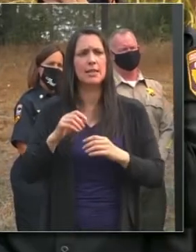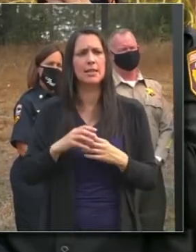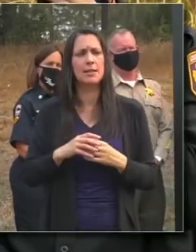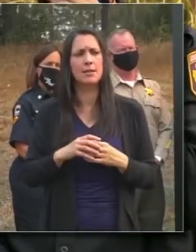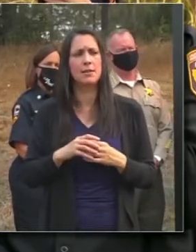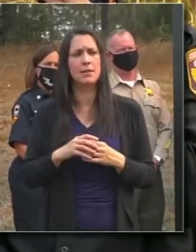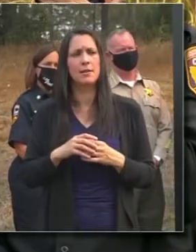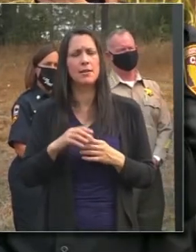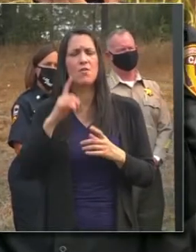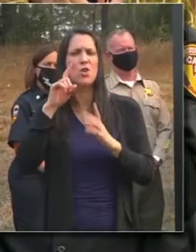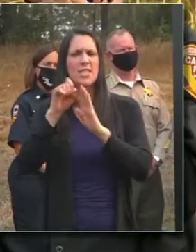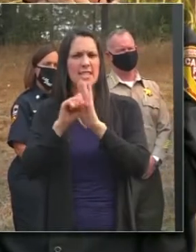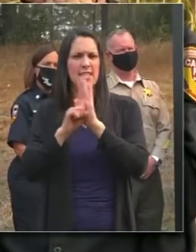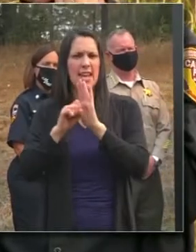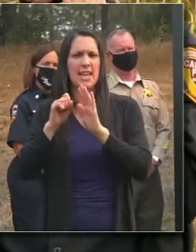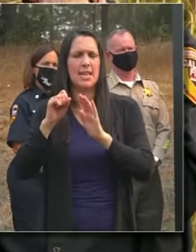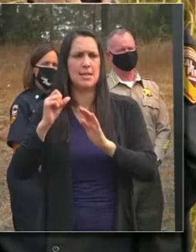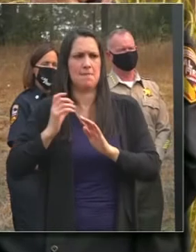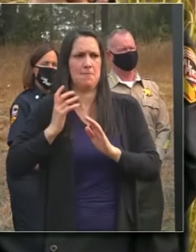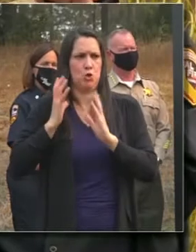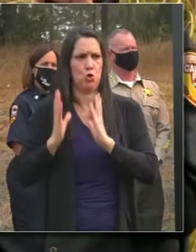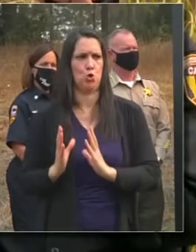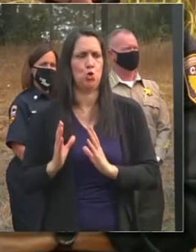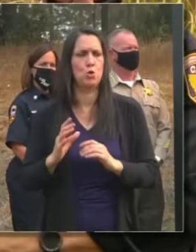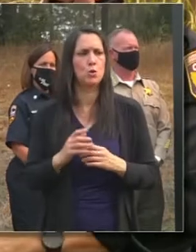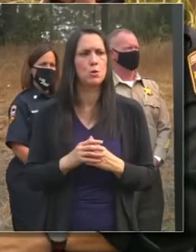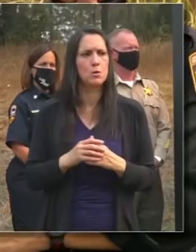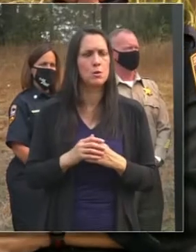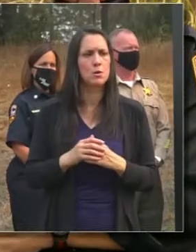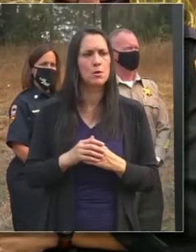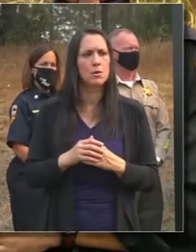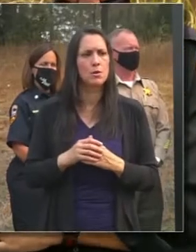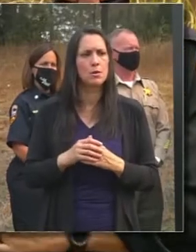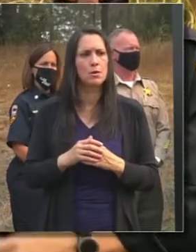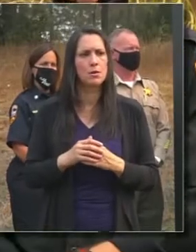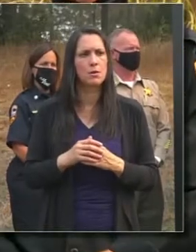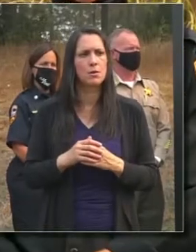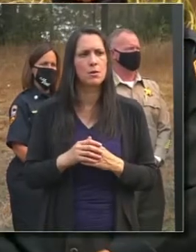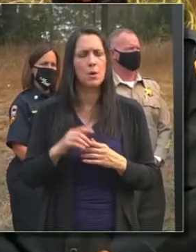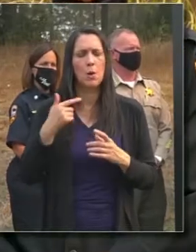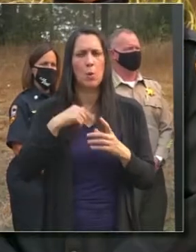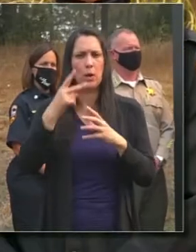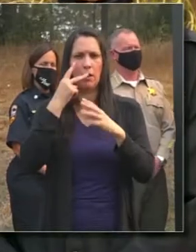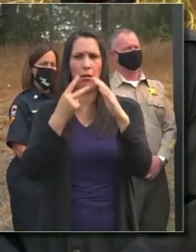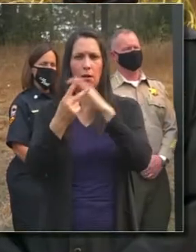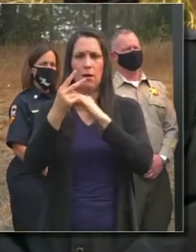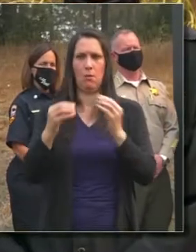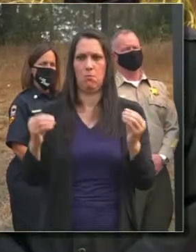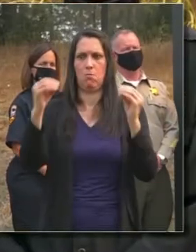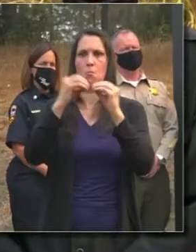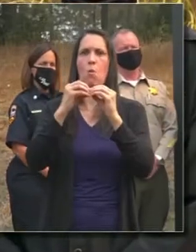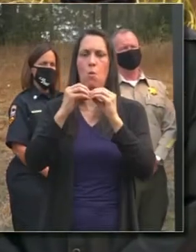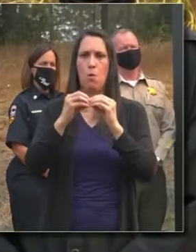para los funcionarios estatales estamos en una situación en la que no hemos entendido plenamente